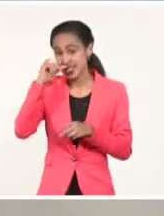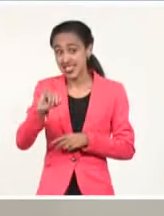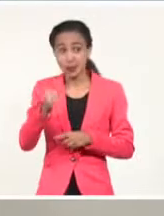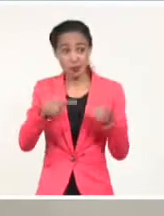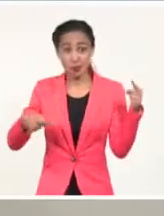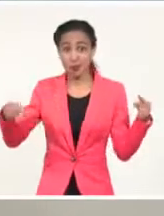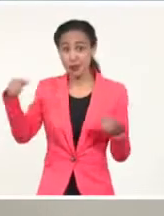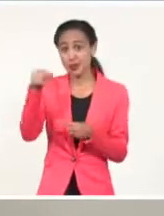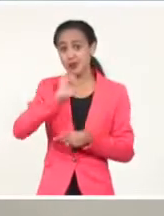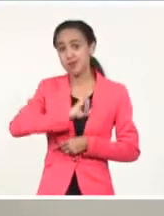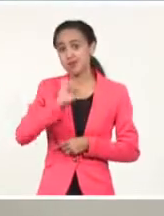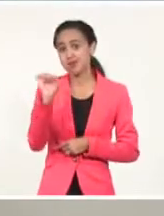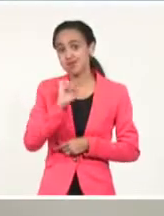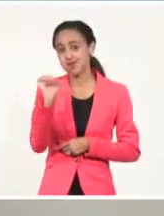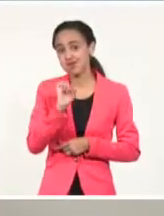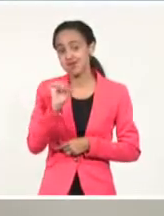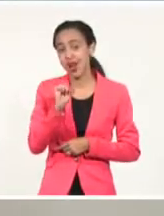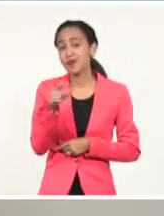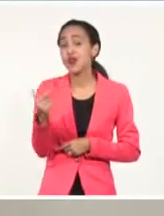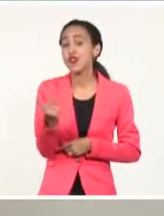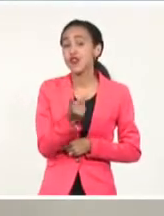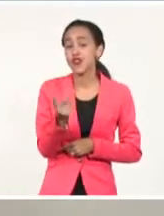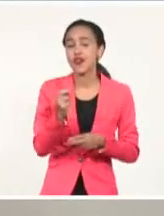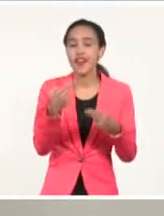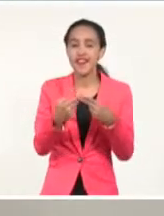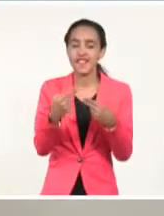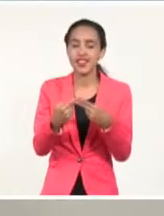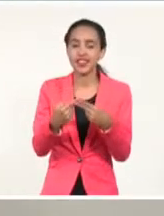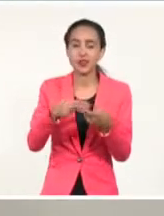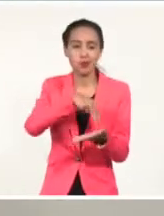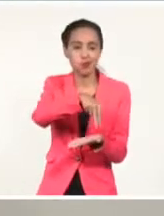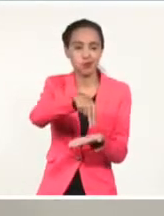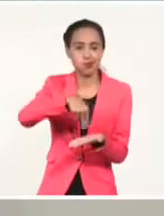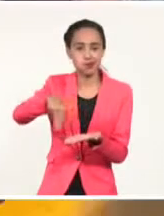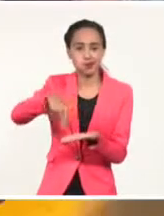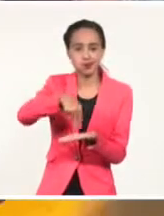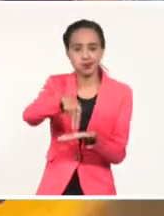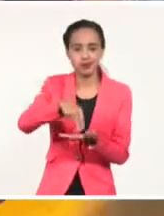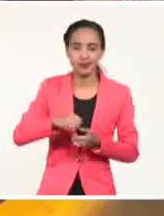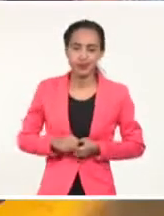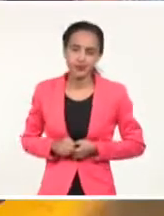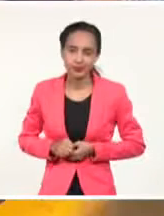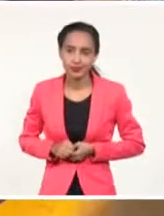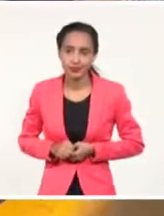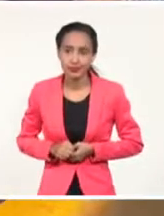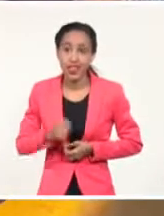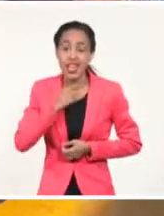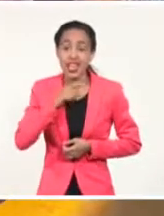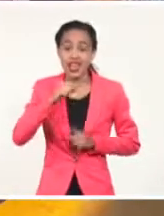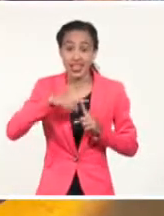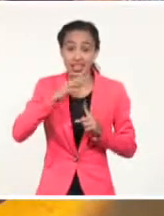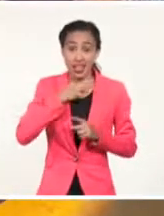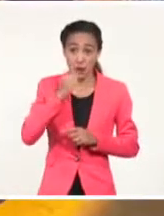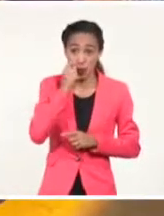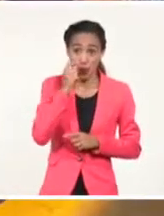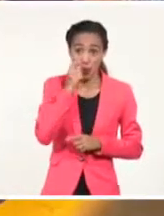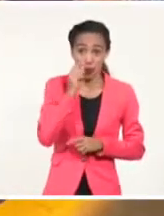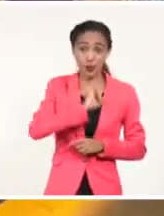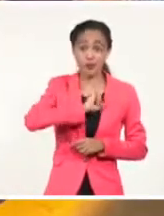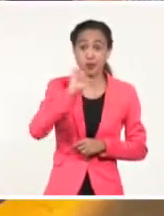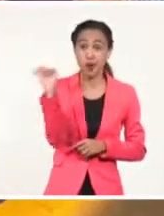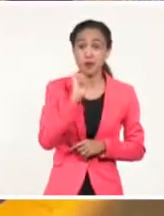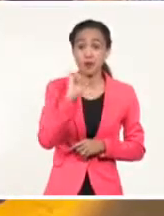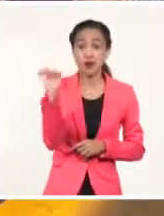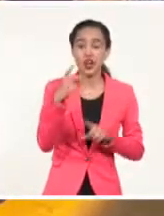élite y premier, respectivamente, del torneo ajedrecístico Andrés Clemente Vázquez. En el élite, Verdalles saldó con par de triunfos la